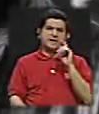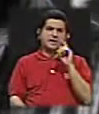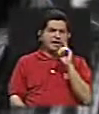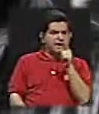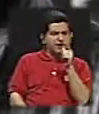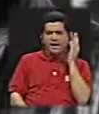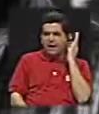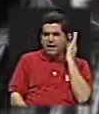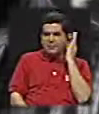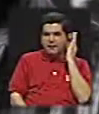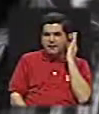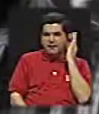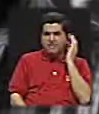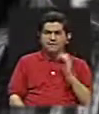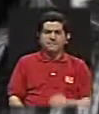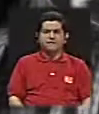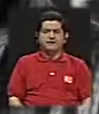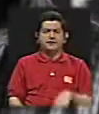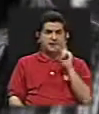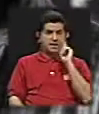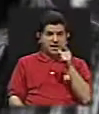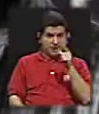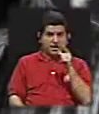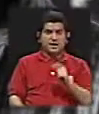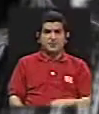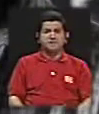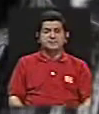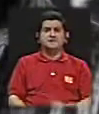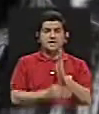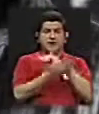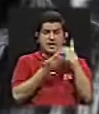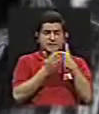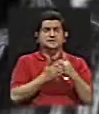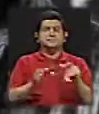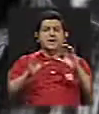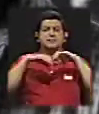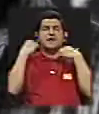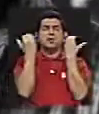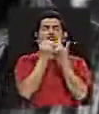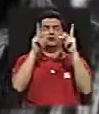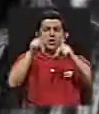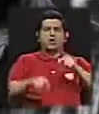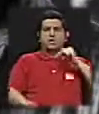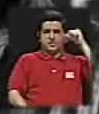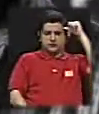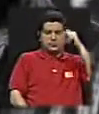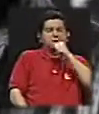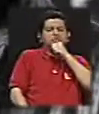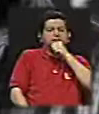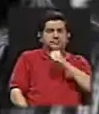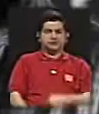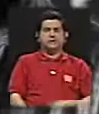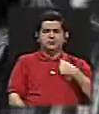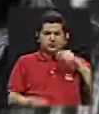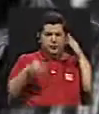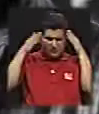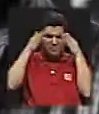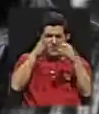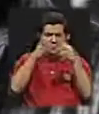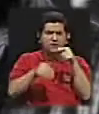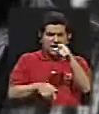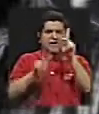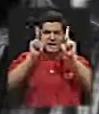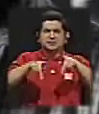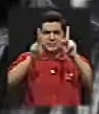Ella es... Ese señor es parte del Consejo de Mayores. Me enfoqué mucho en la gente del Consejo de Mayores, que son los